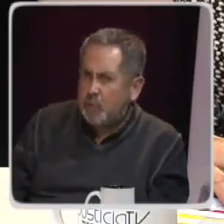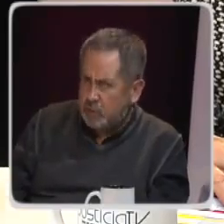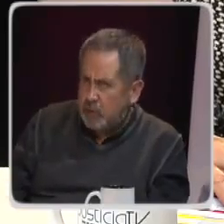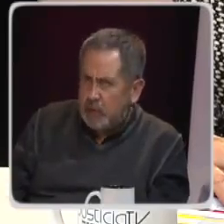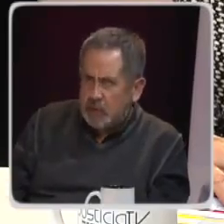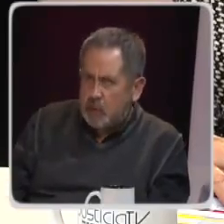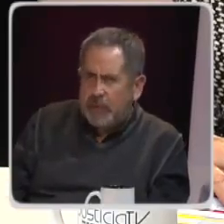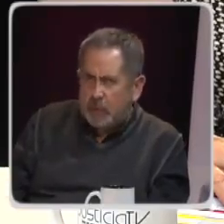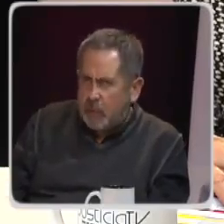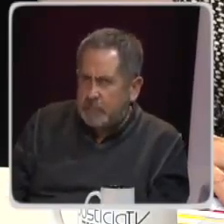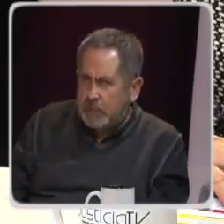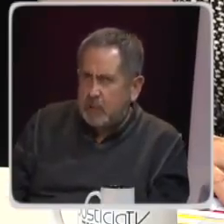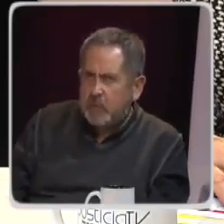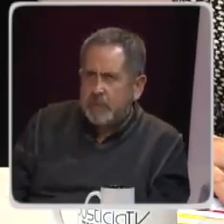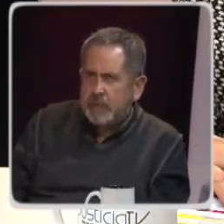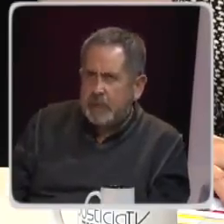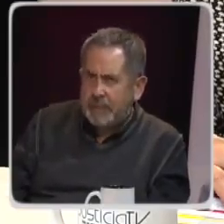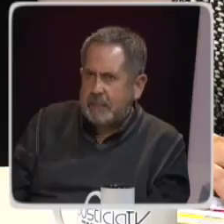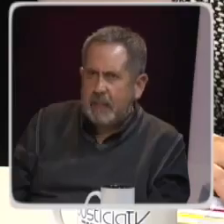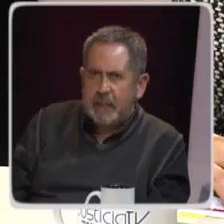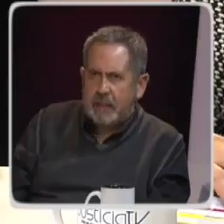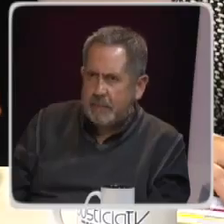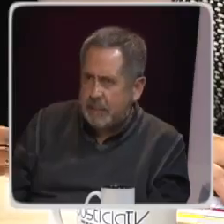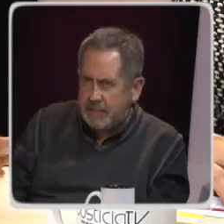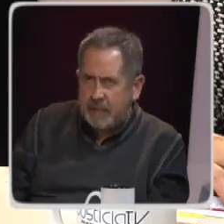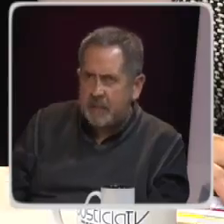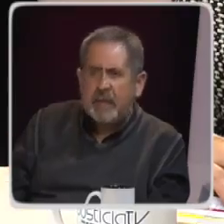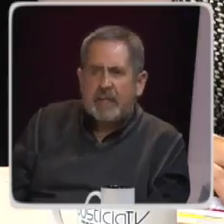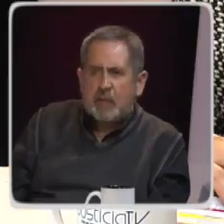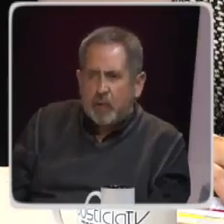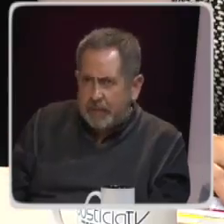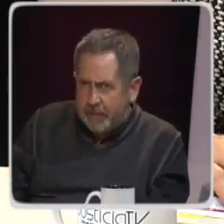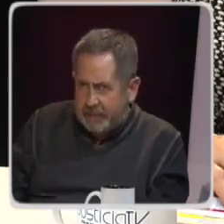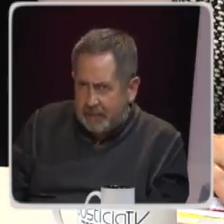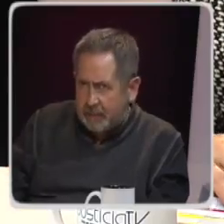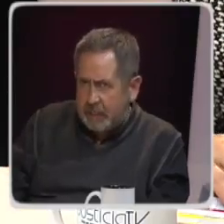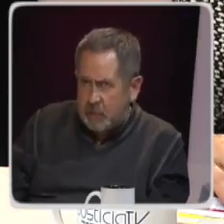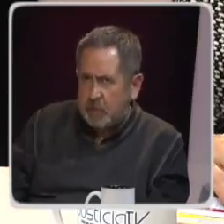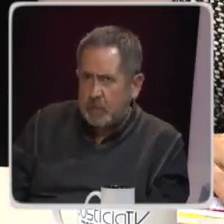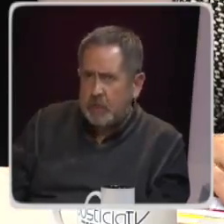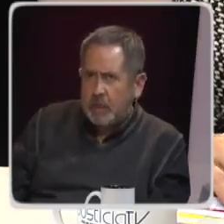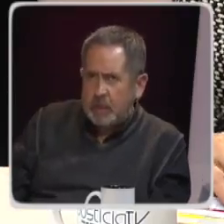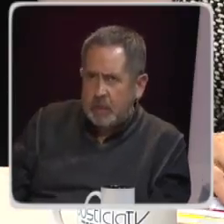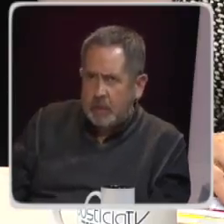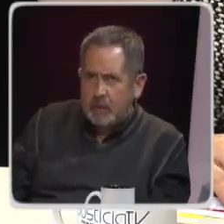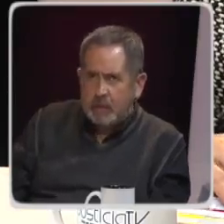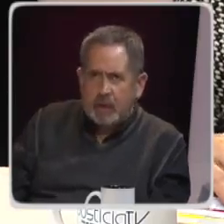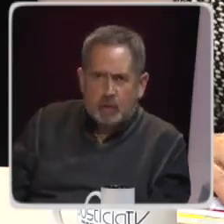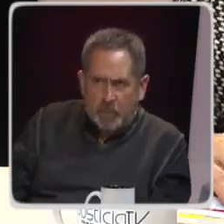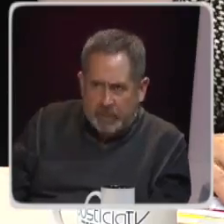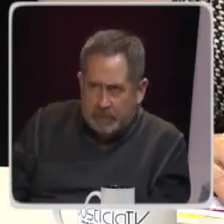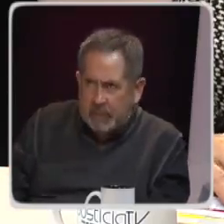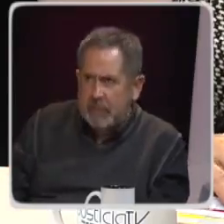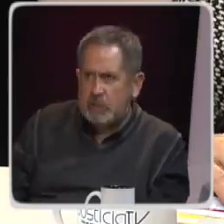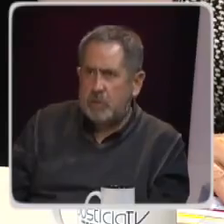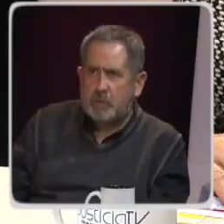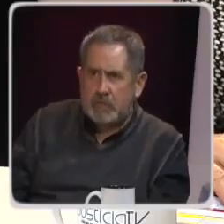personas jóvenes de esta enseñanza, una mejor formación, las empresas o las situaciones